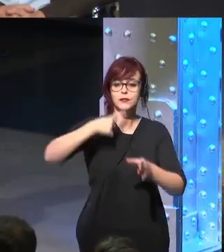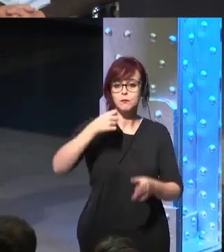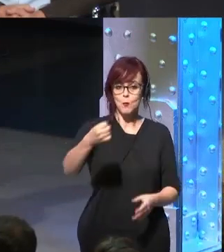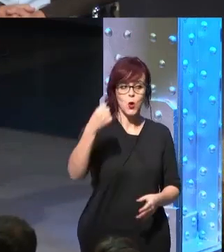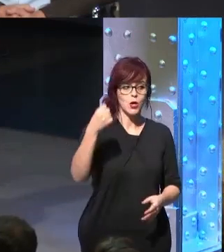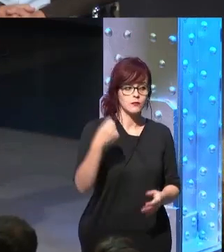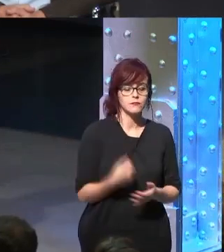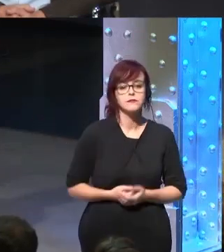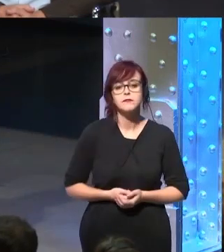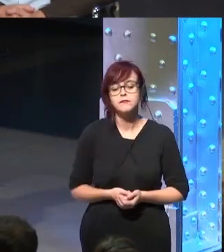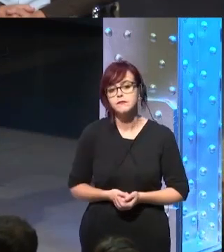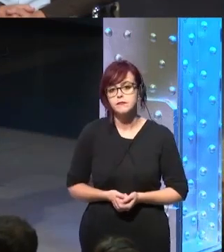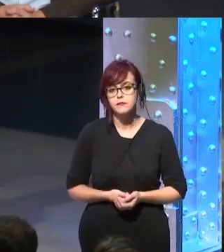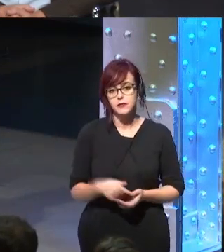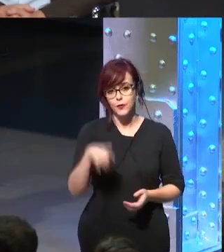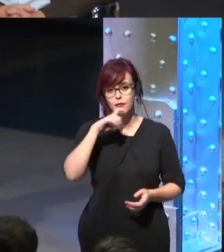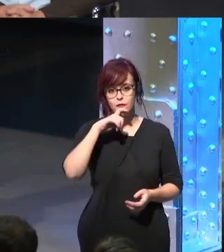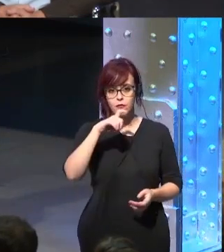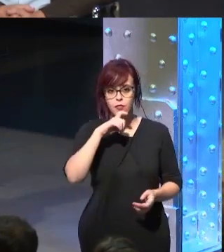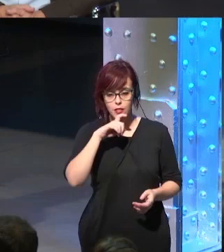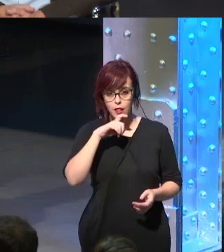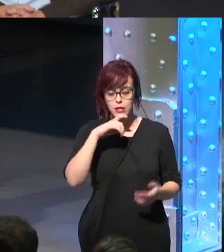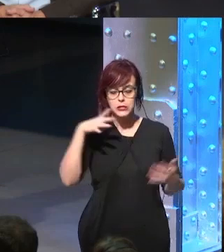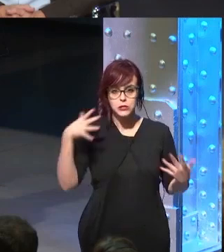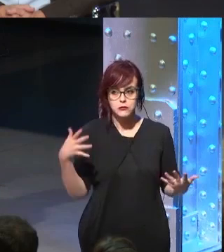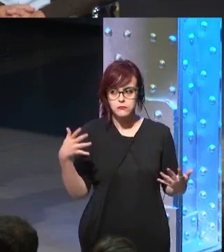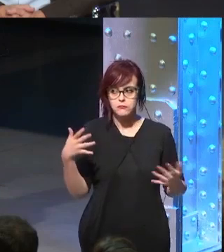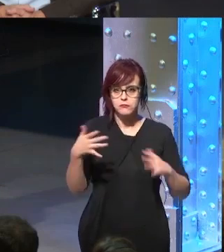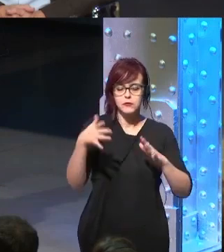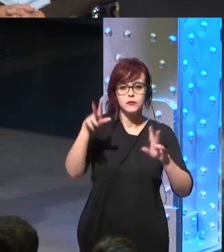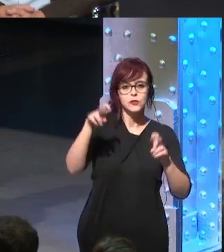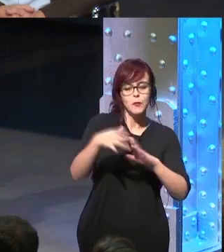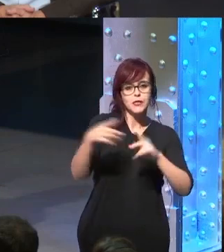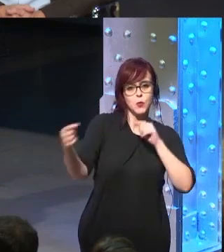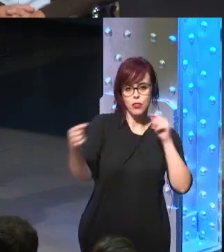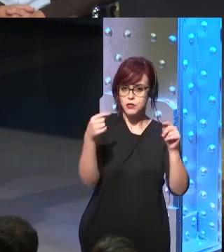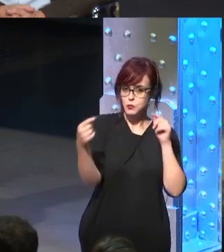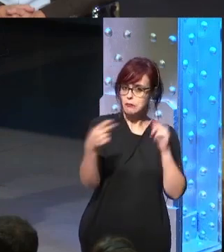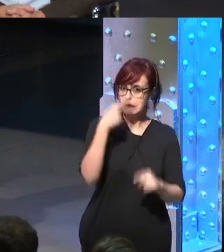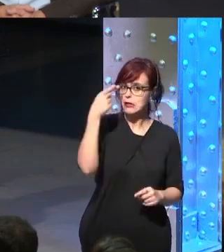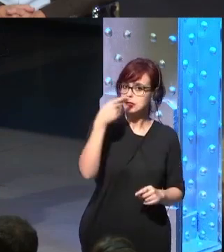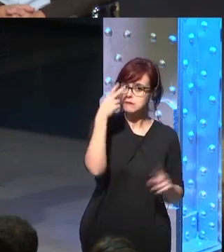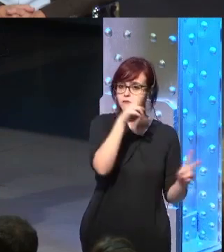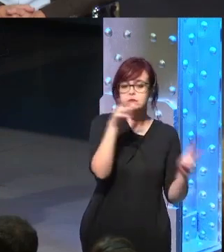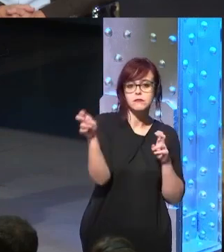difícil. Hay dos cosas. Yo creo que sería una discusión interesante sobre